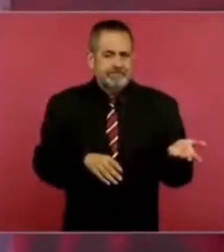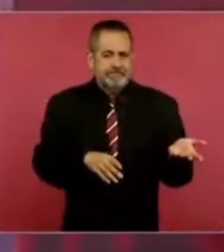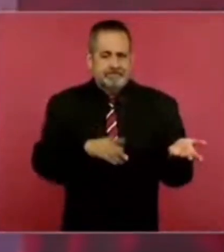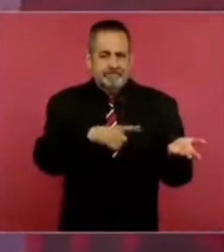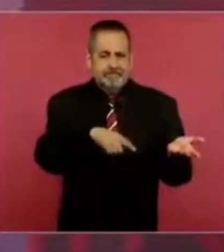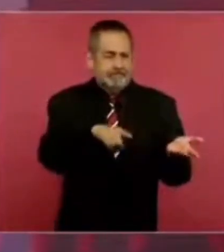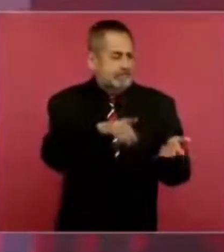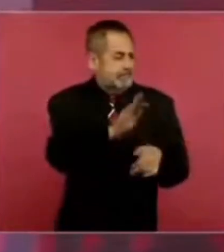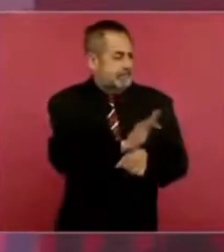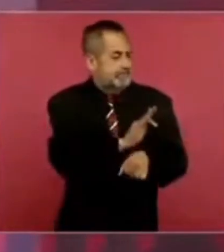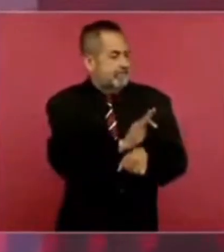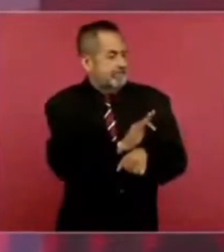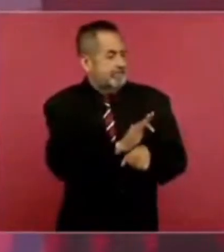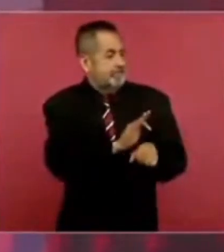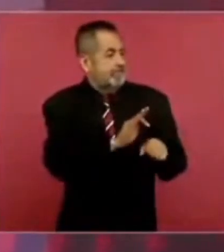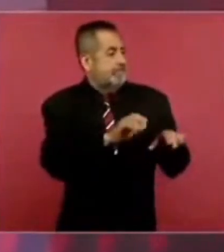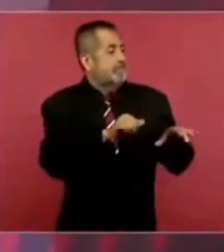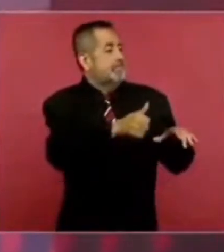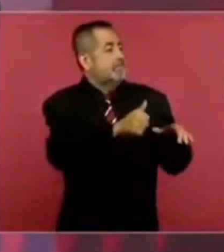defendiendo privilegios.